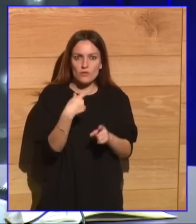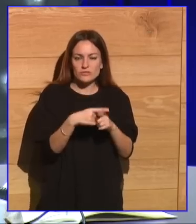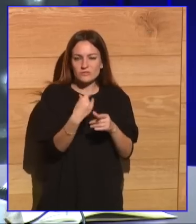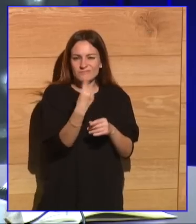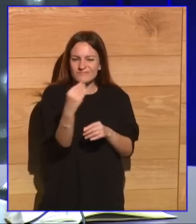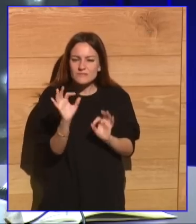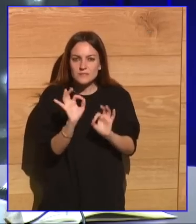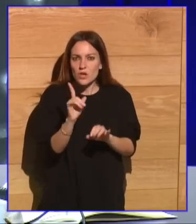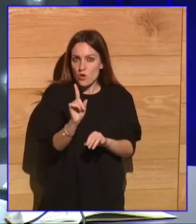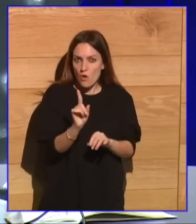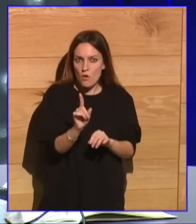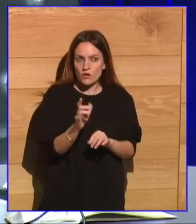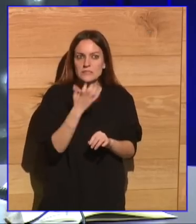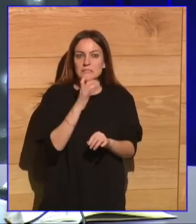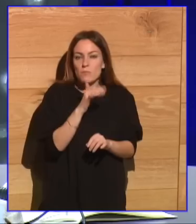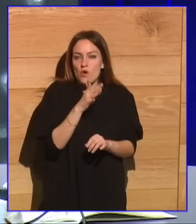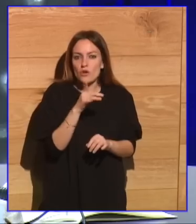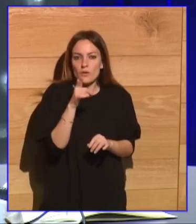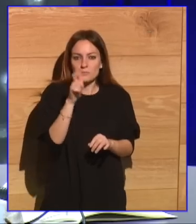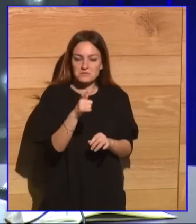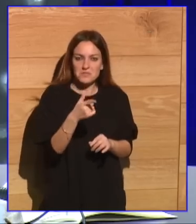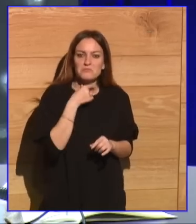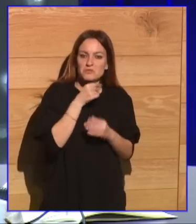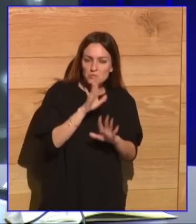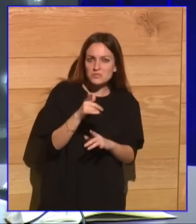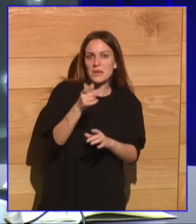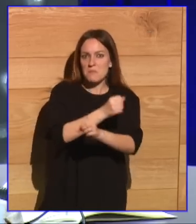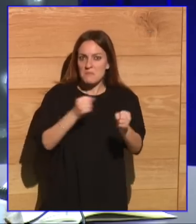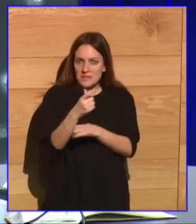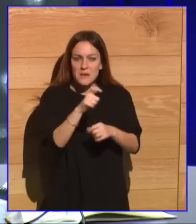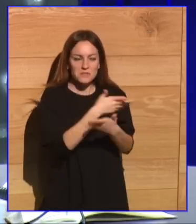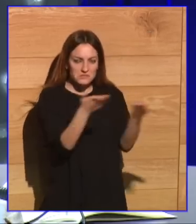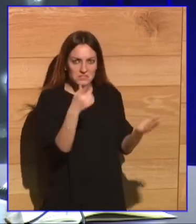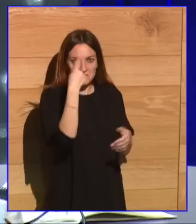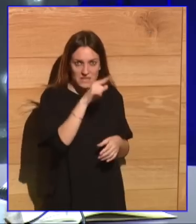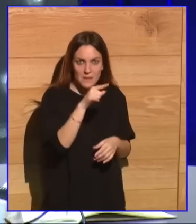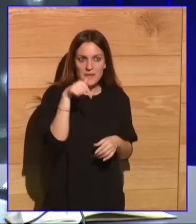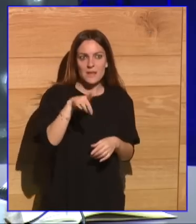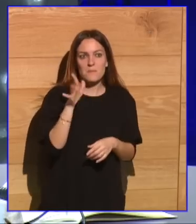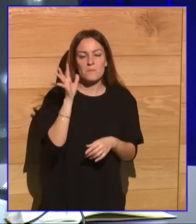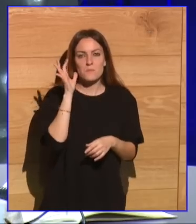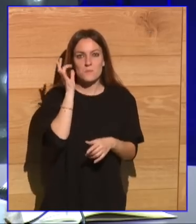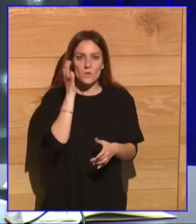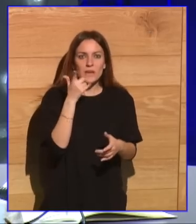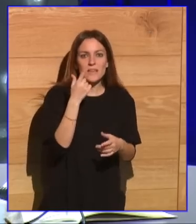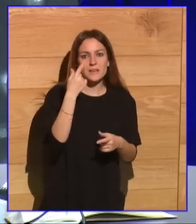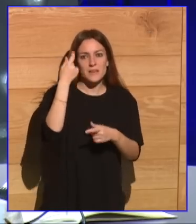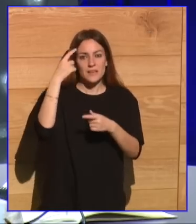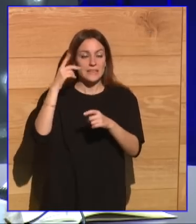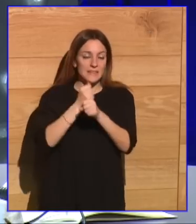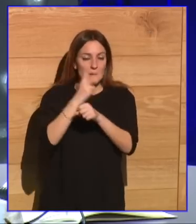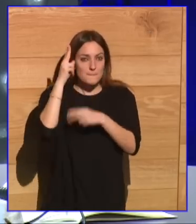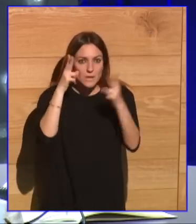joven, sino ese que cae bien, que sabe empatizar con la gente, que sabe ganarse a las mujeres de una peluquería, que sabe